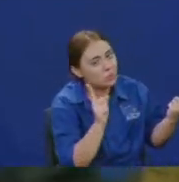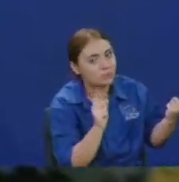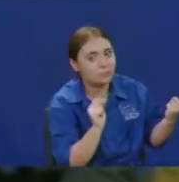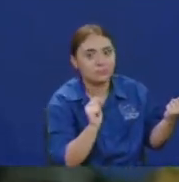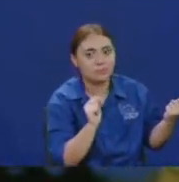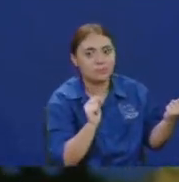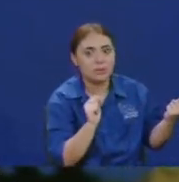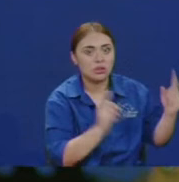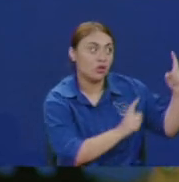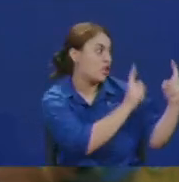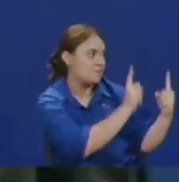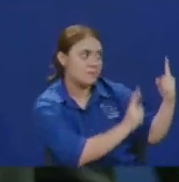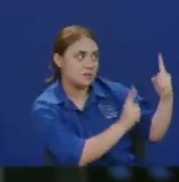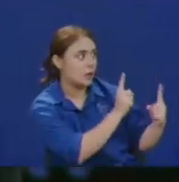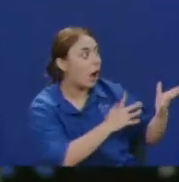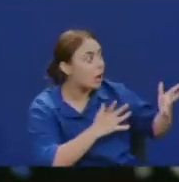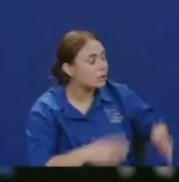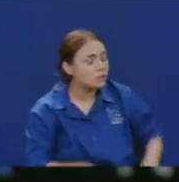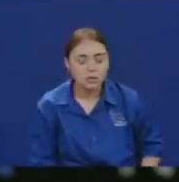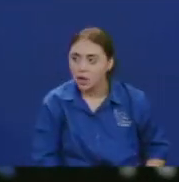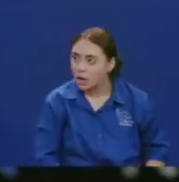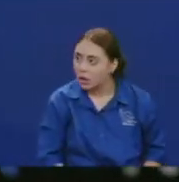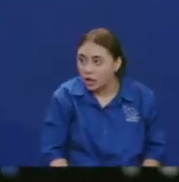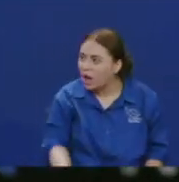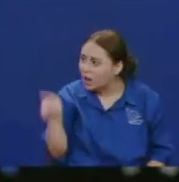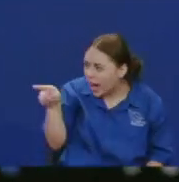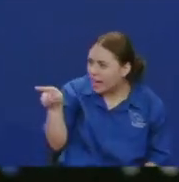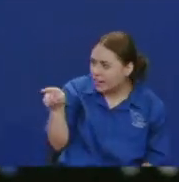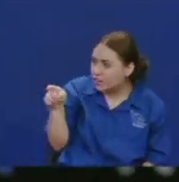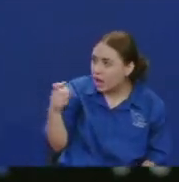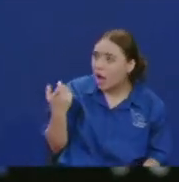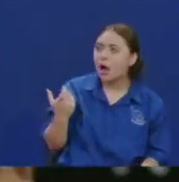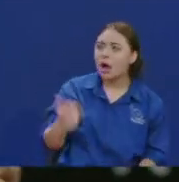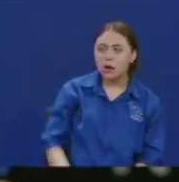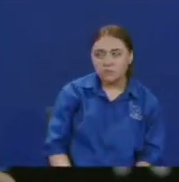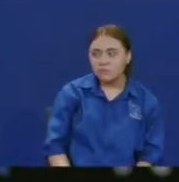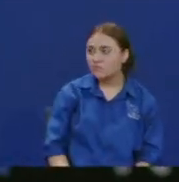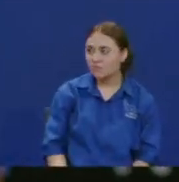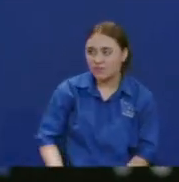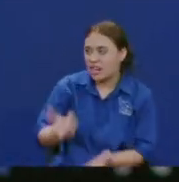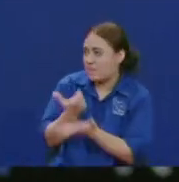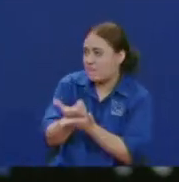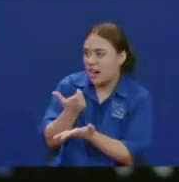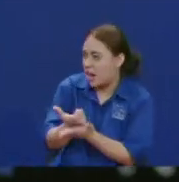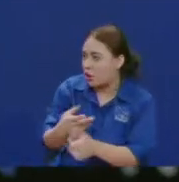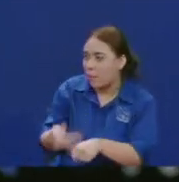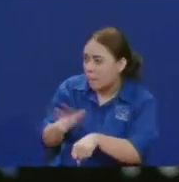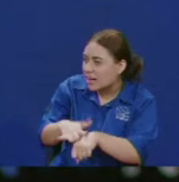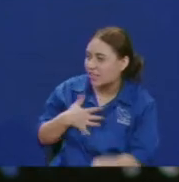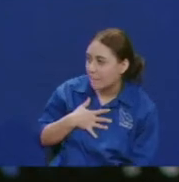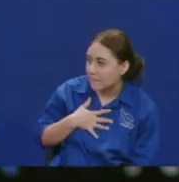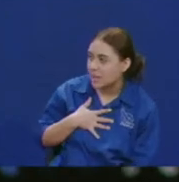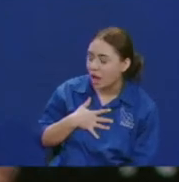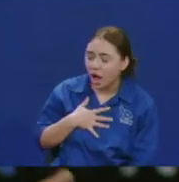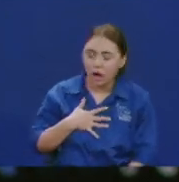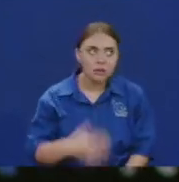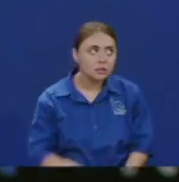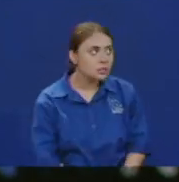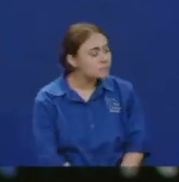pagaron? ¿Te aumentaron el sueldo? ¿Usted cree que está interesado en saber que usted fue prosperado? No, tiene